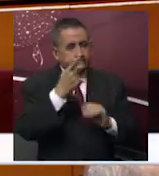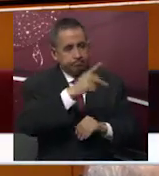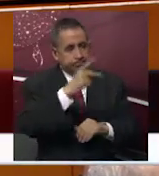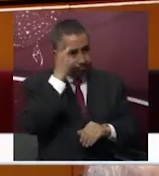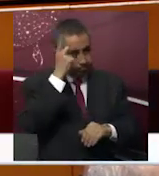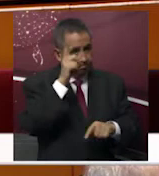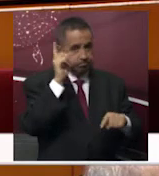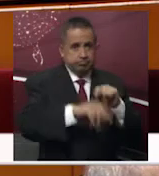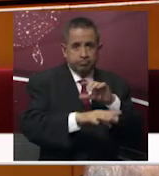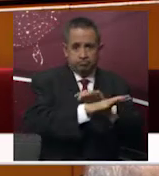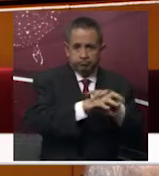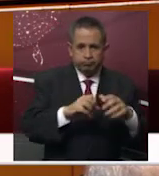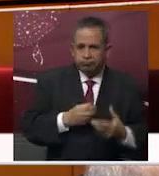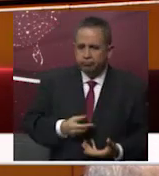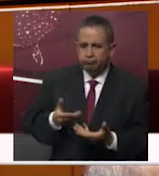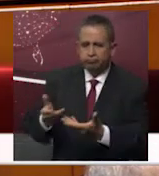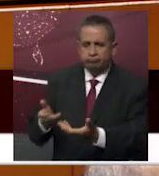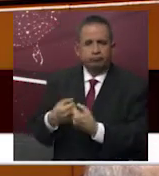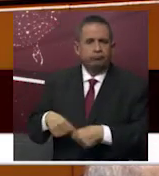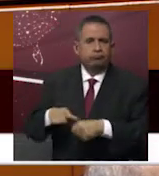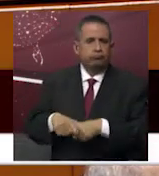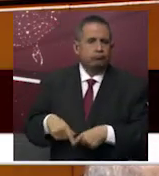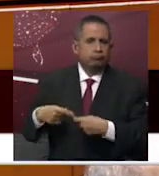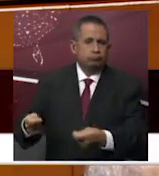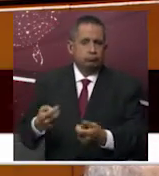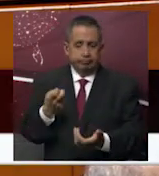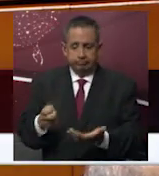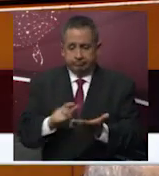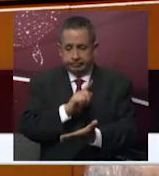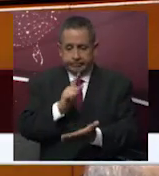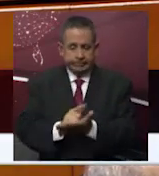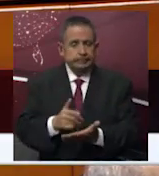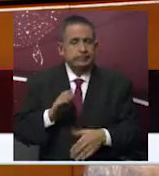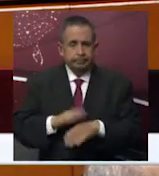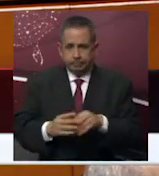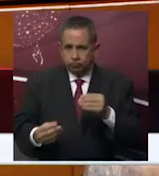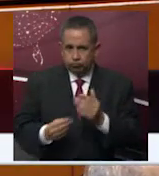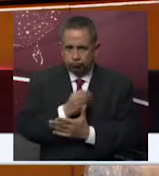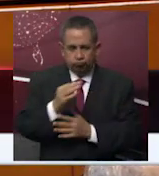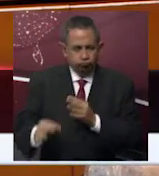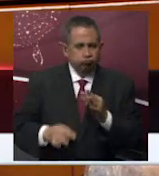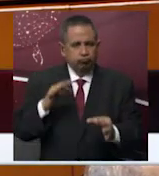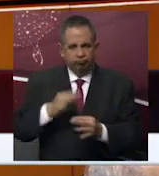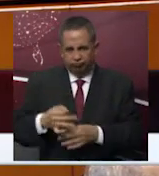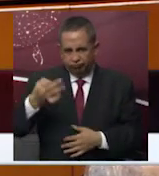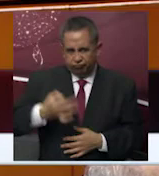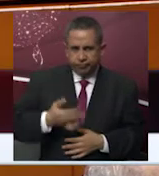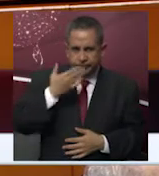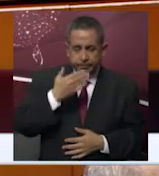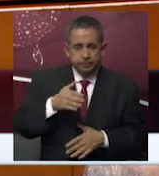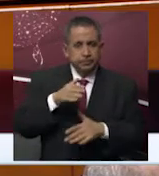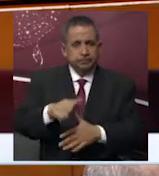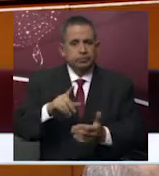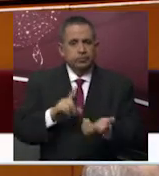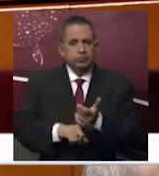la demanda social de contar con una legislación actualizada y más efectiva en materia